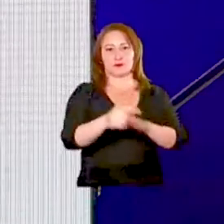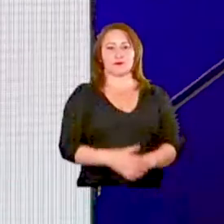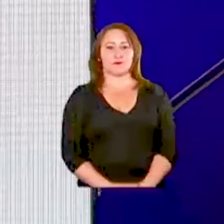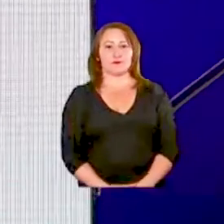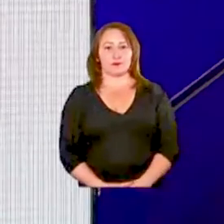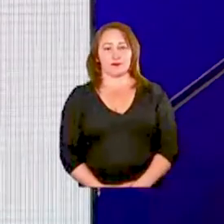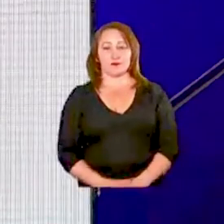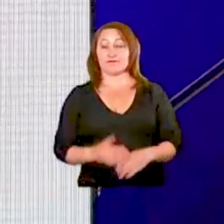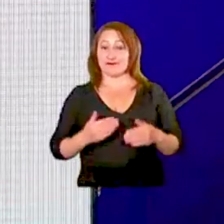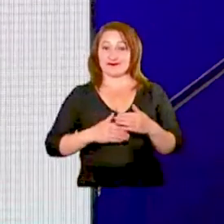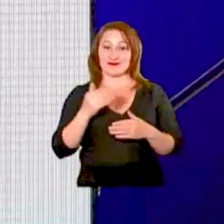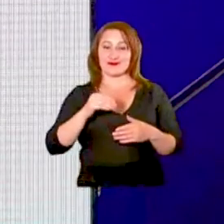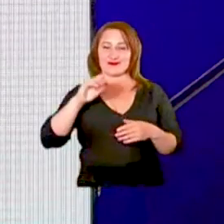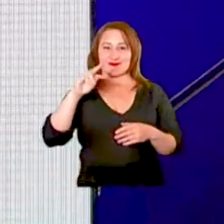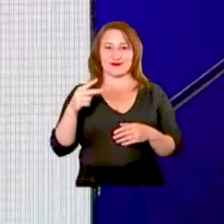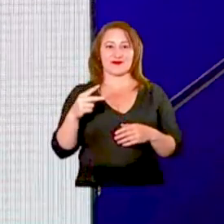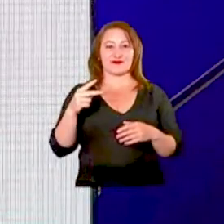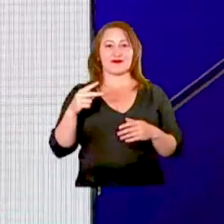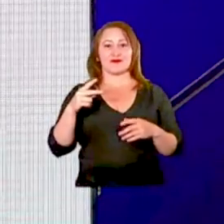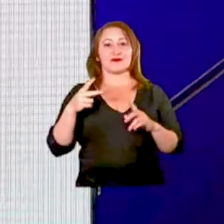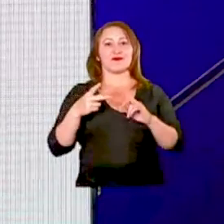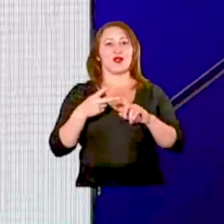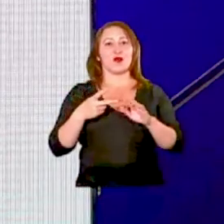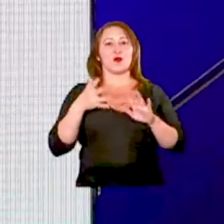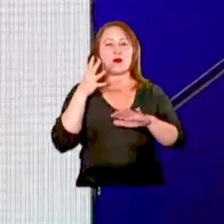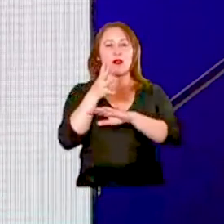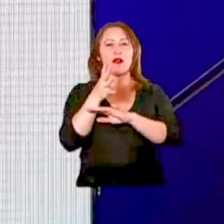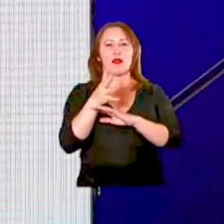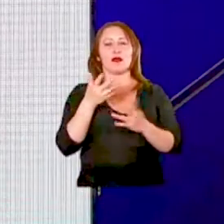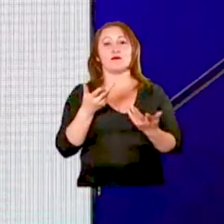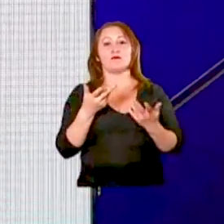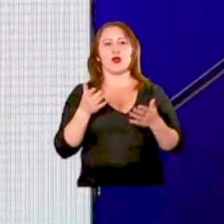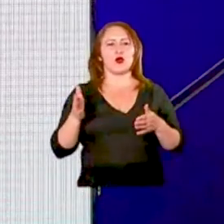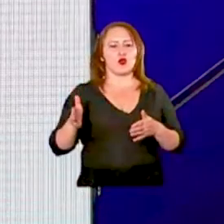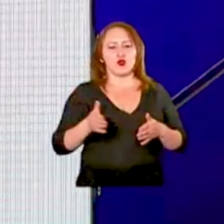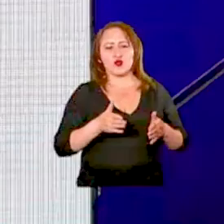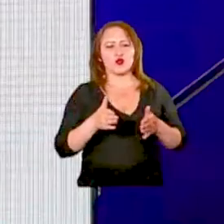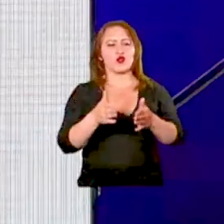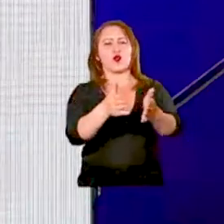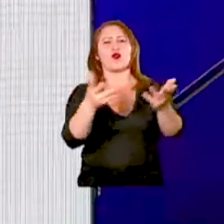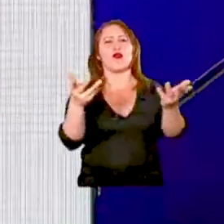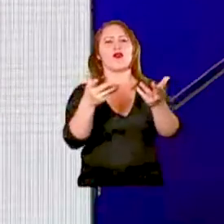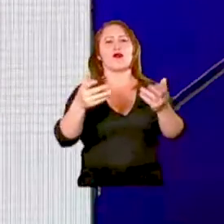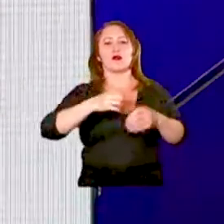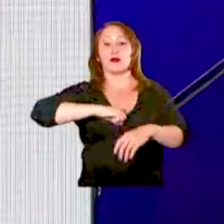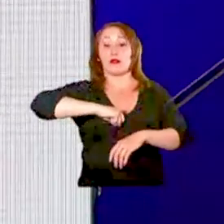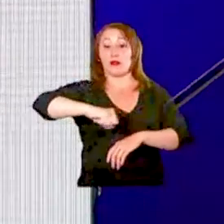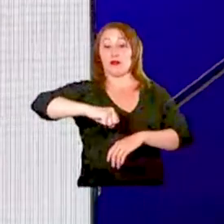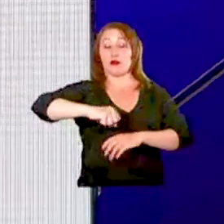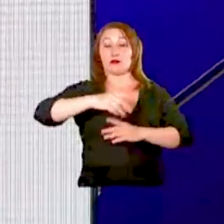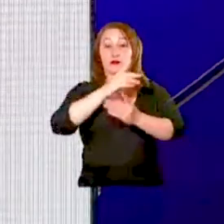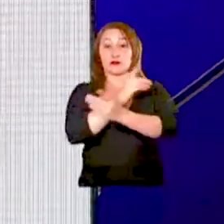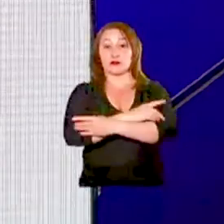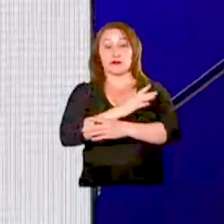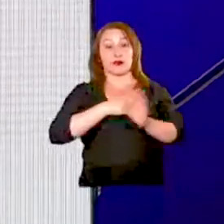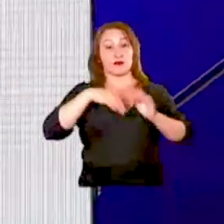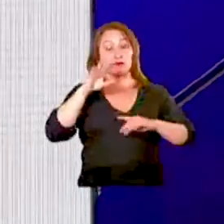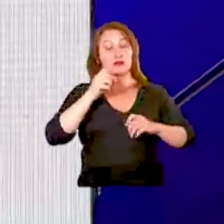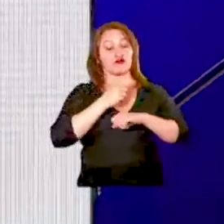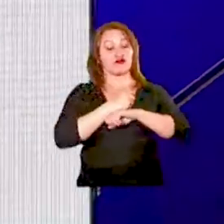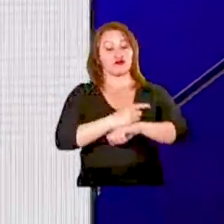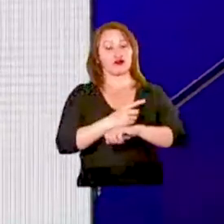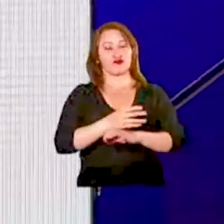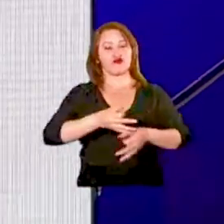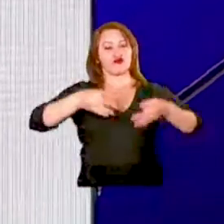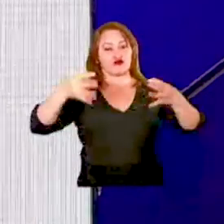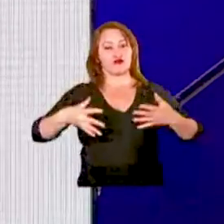respuestas. Iniciamos nuestro primer panel denominado La Ruta hacia un nuevo derecho disciplinario más efectivo